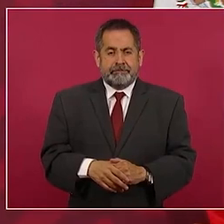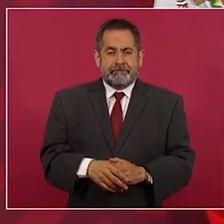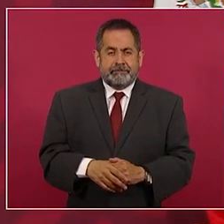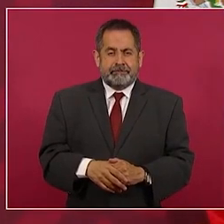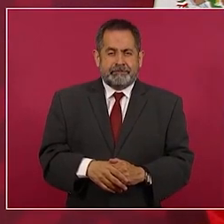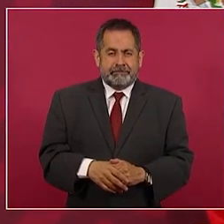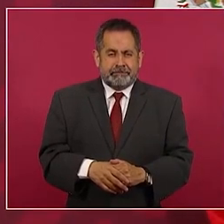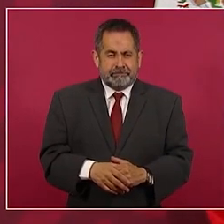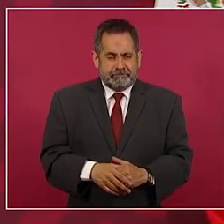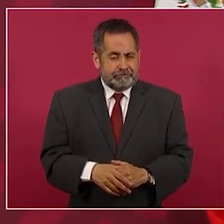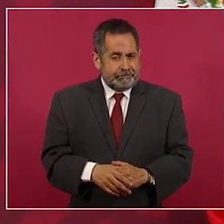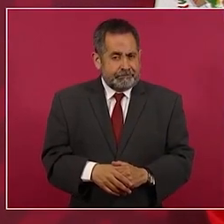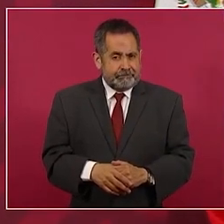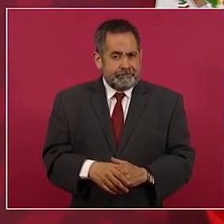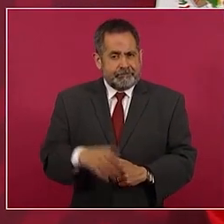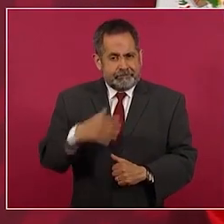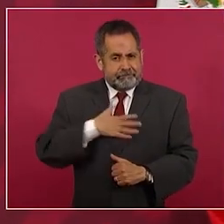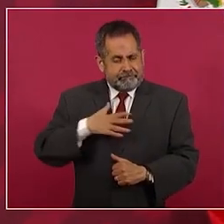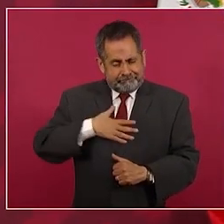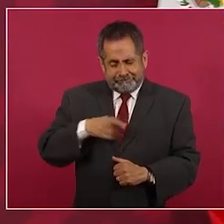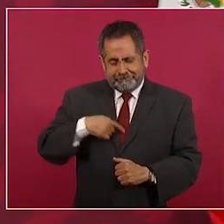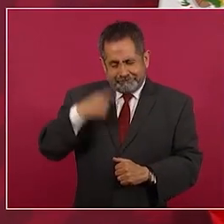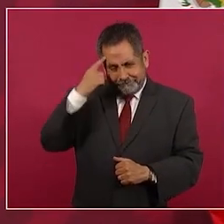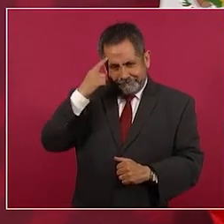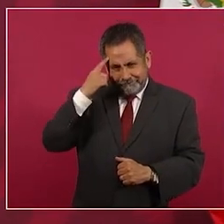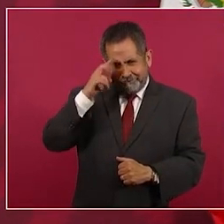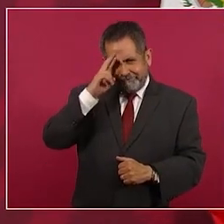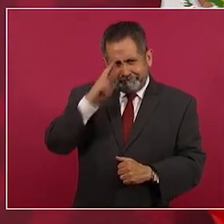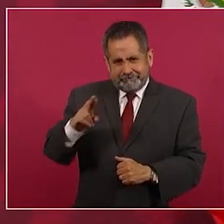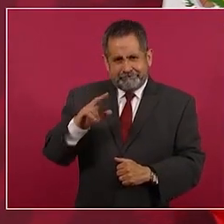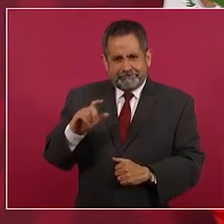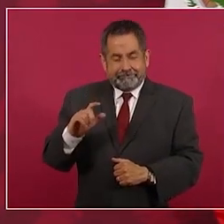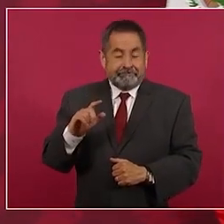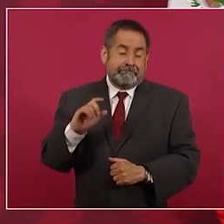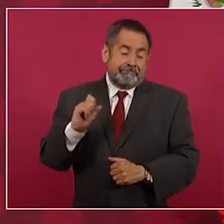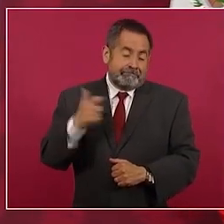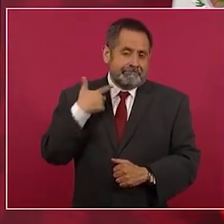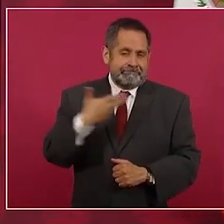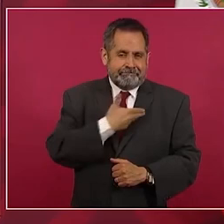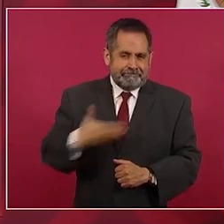le tengo respeto al expresidente Peña,